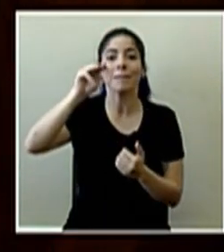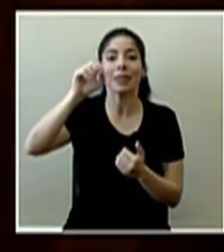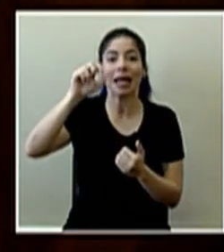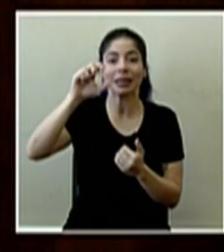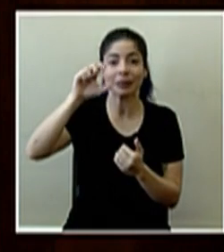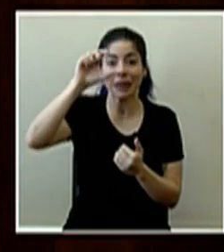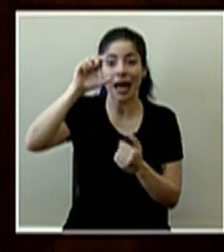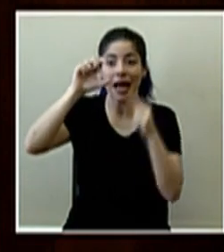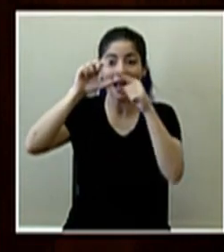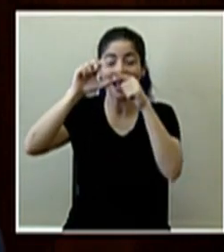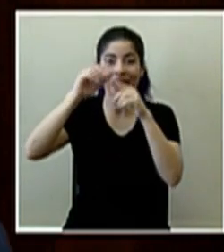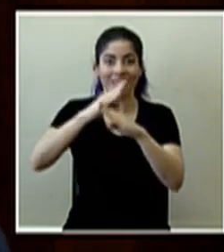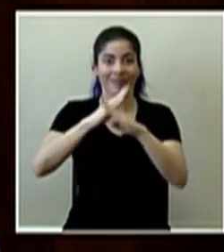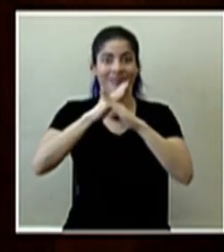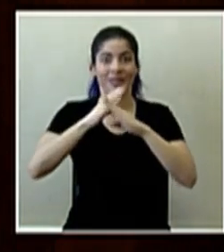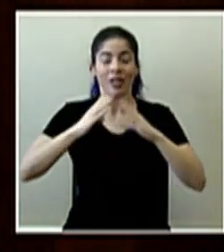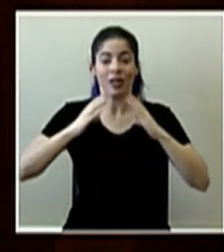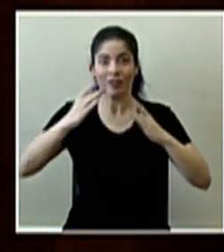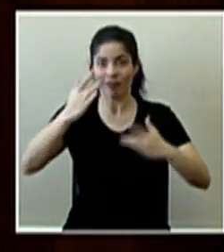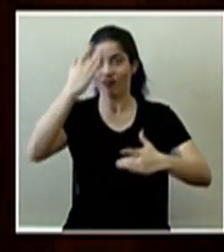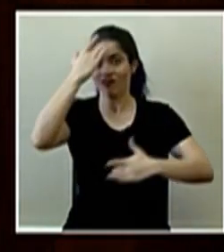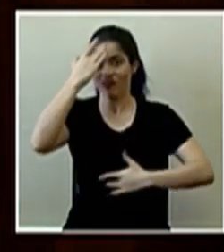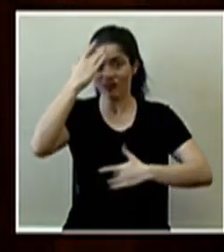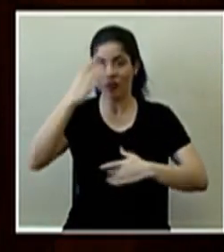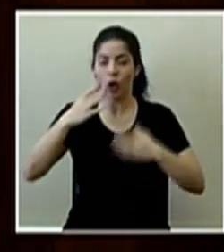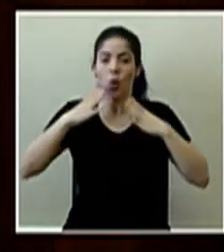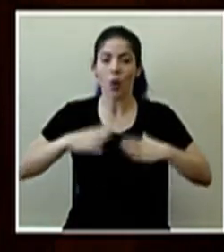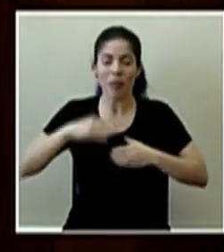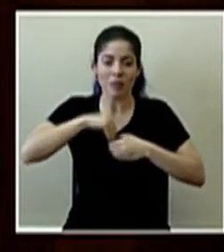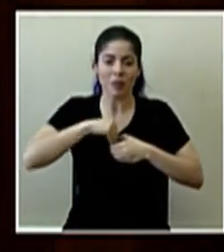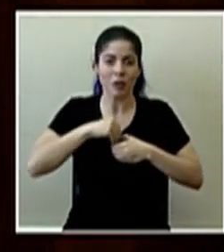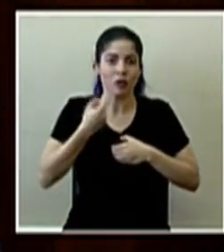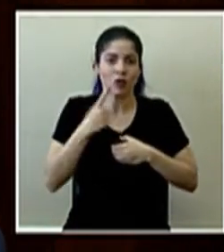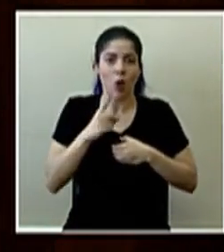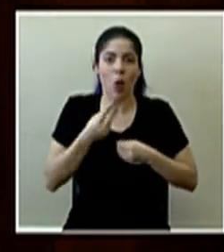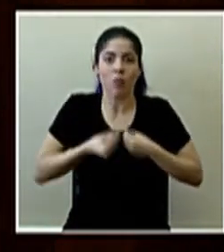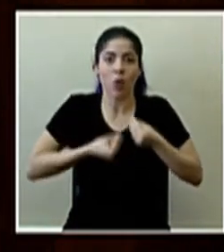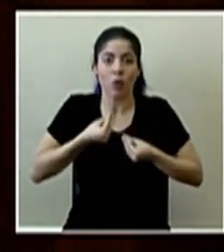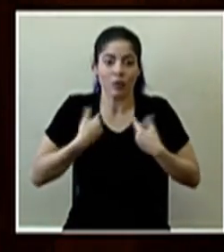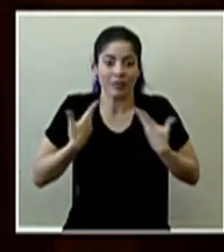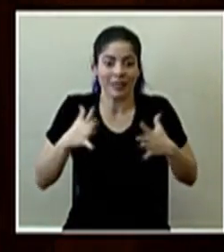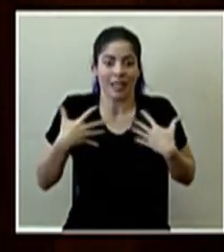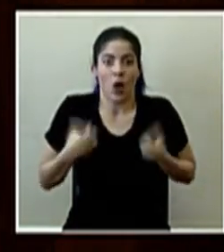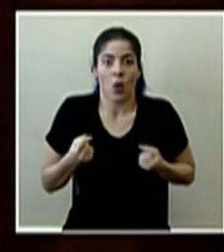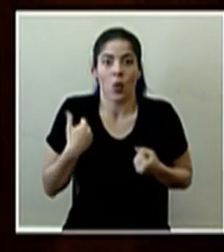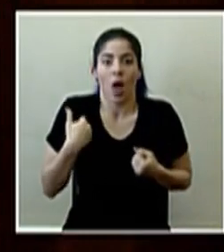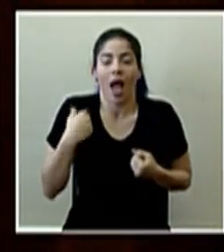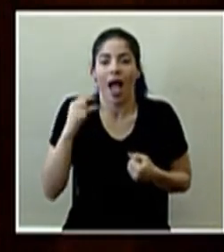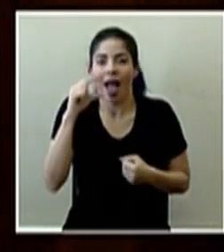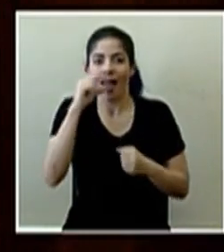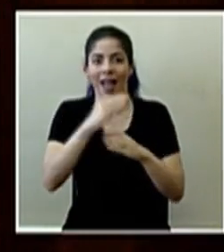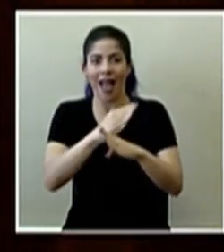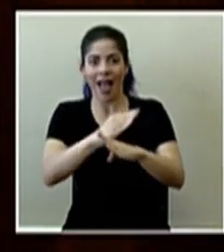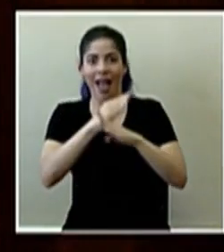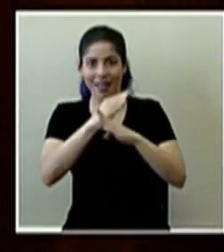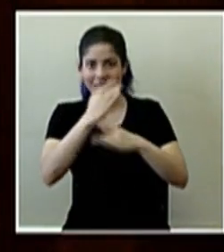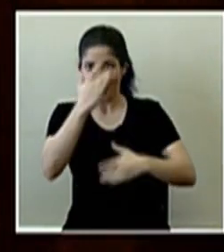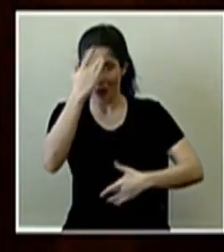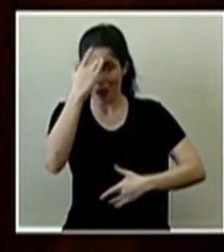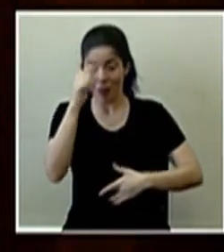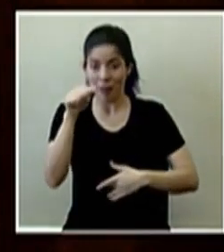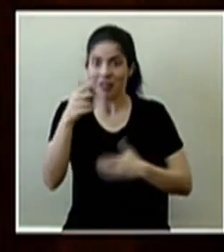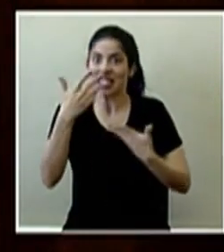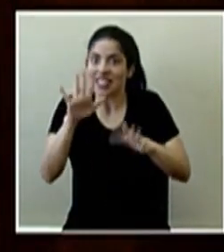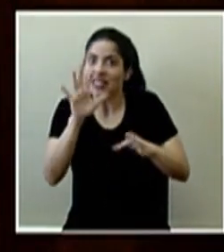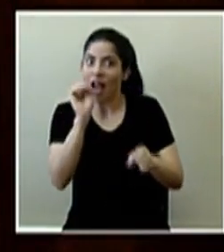se encuentran los anticuerpos, que es lo que genera el cuerpo de la persona que ya se recuperó, y que esos anticuerpos le